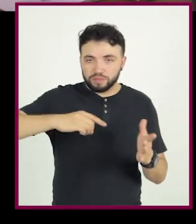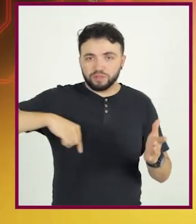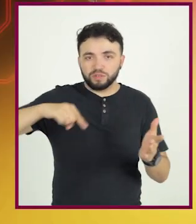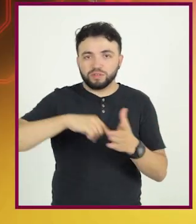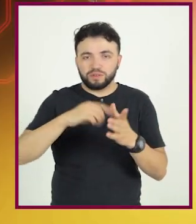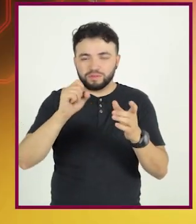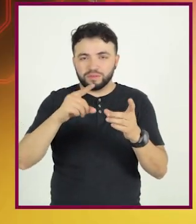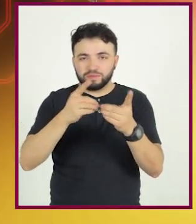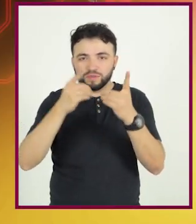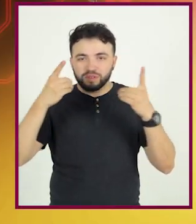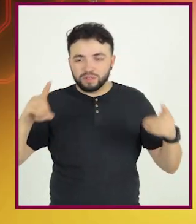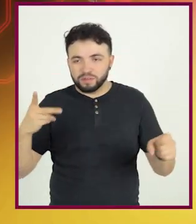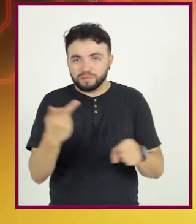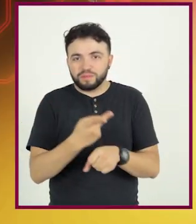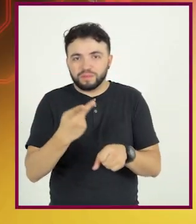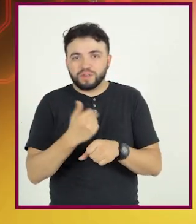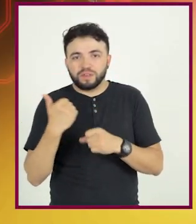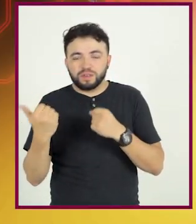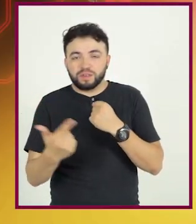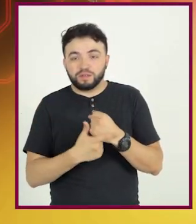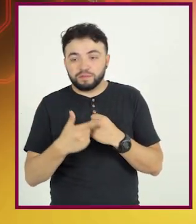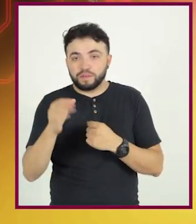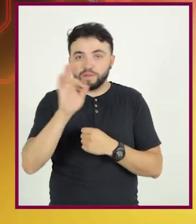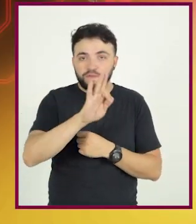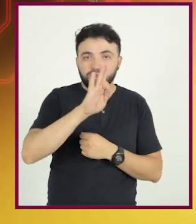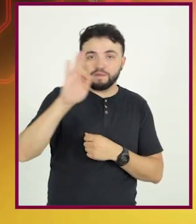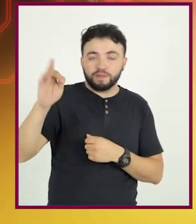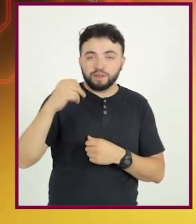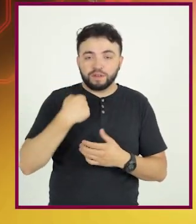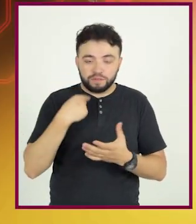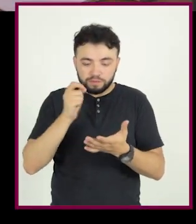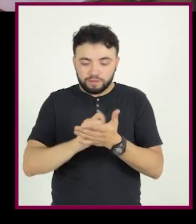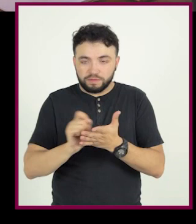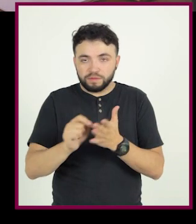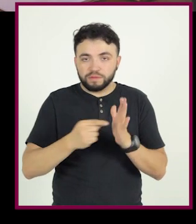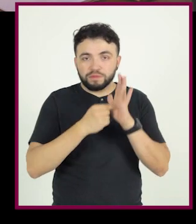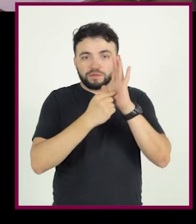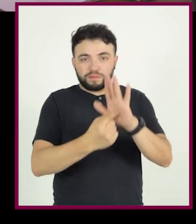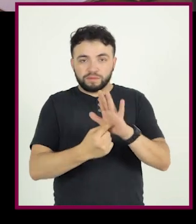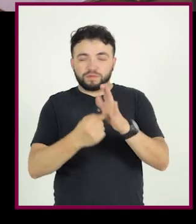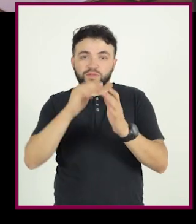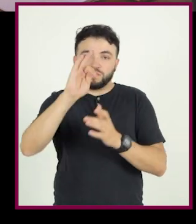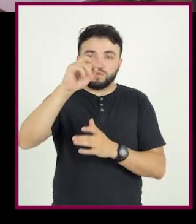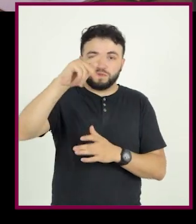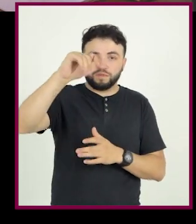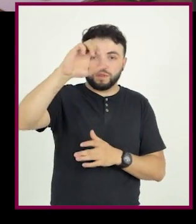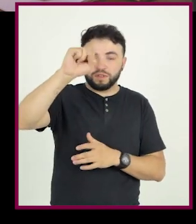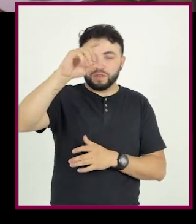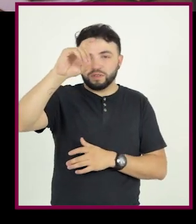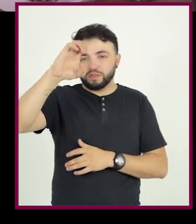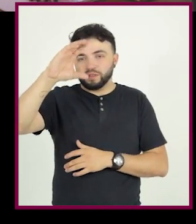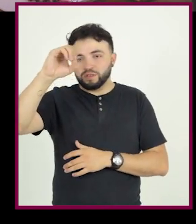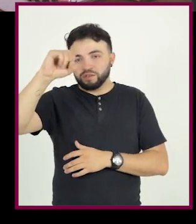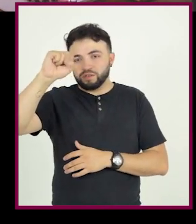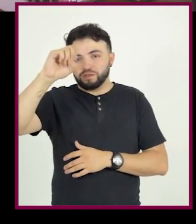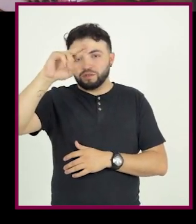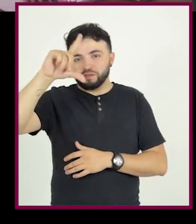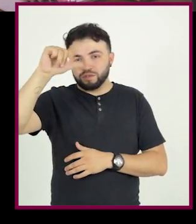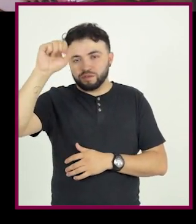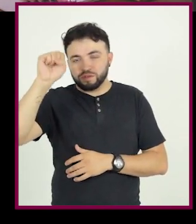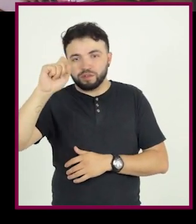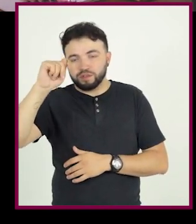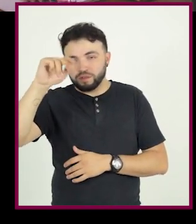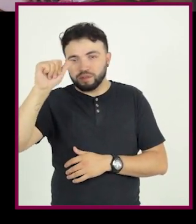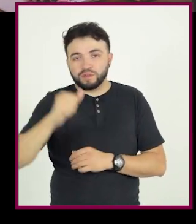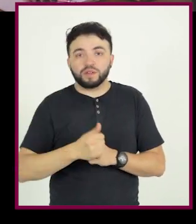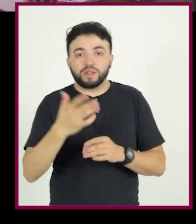época, las zonas geográficas donde se desarrollan los acontecimientos, las fechas en que fueron publicadas las fuentes de